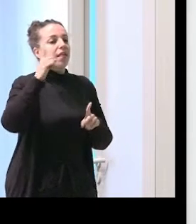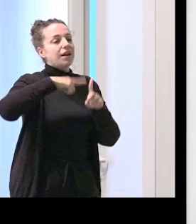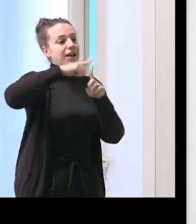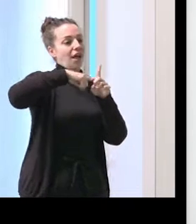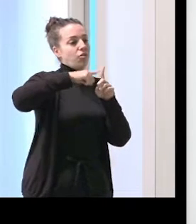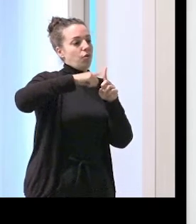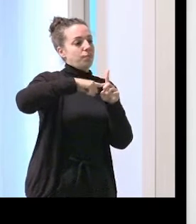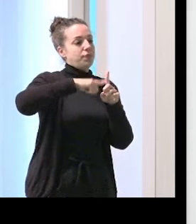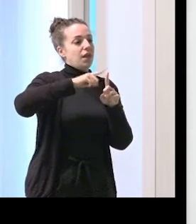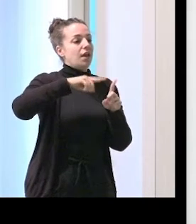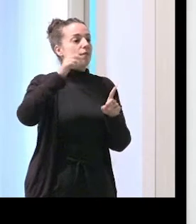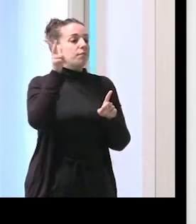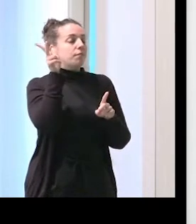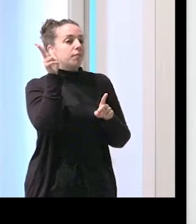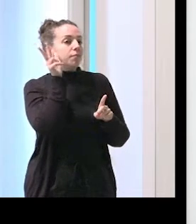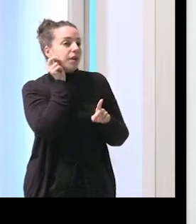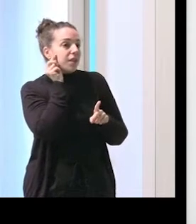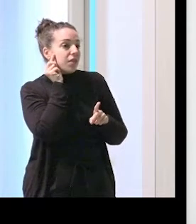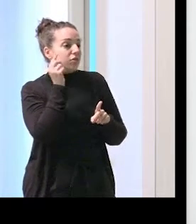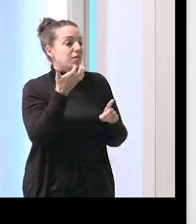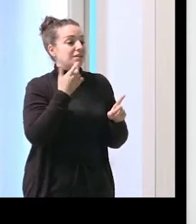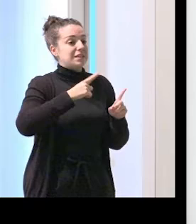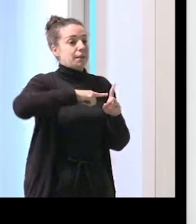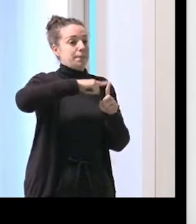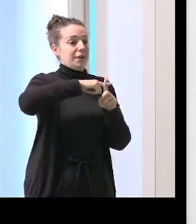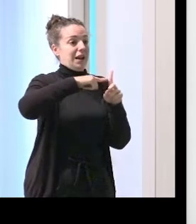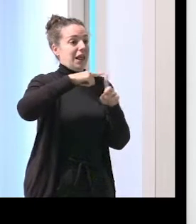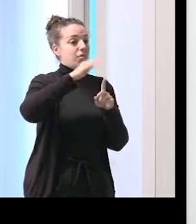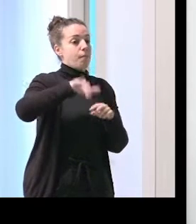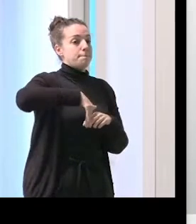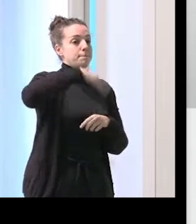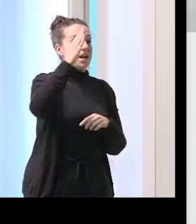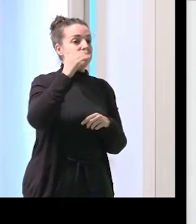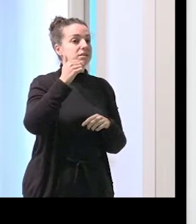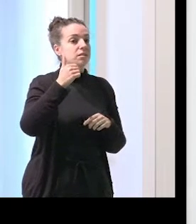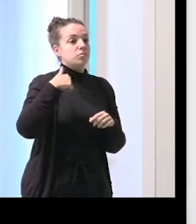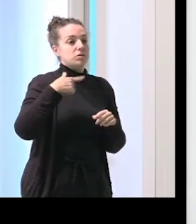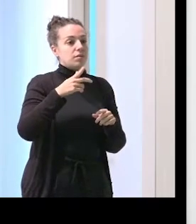mayor problema. Y el lado afecto, peor si es del lado derecho.